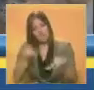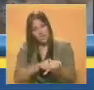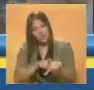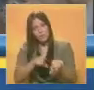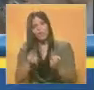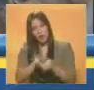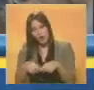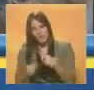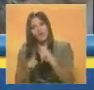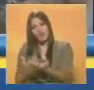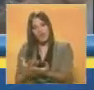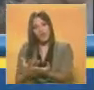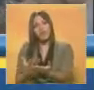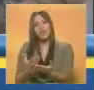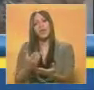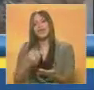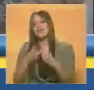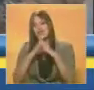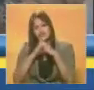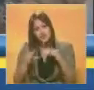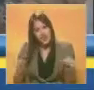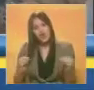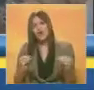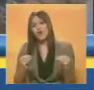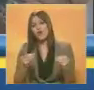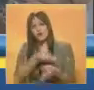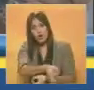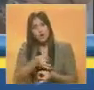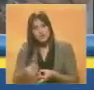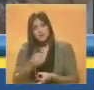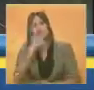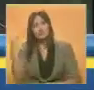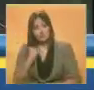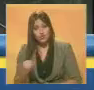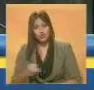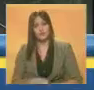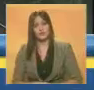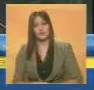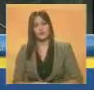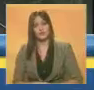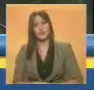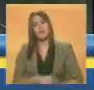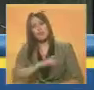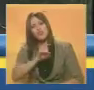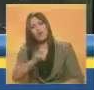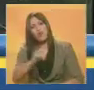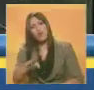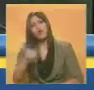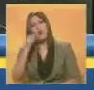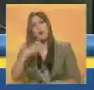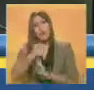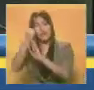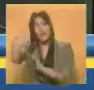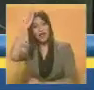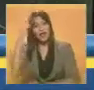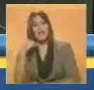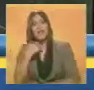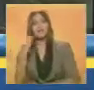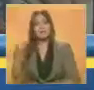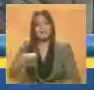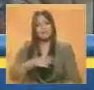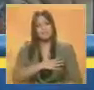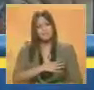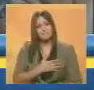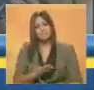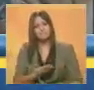seguir entregando estas becas en todos los municipios del estado zulia pablo pérez lamentó la muerte del líder moamar el kadafi